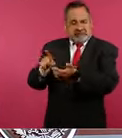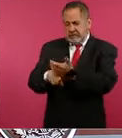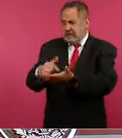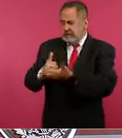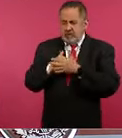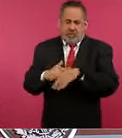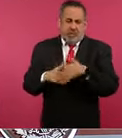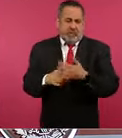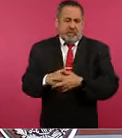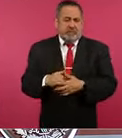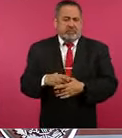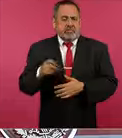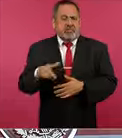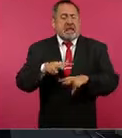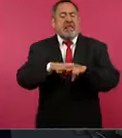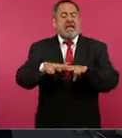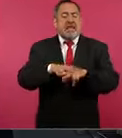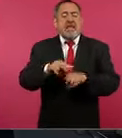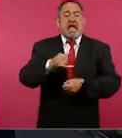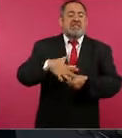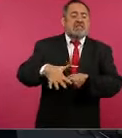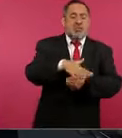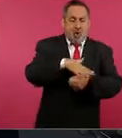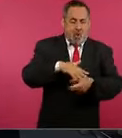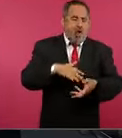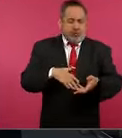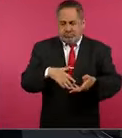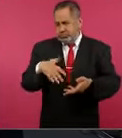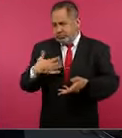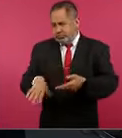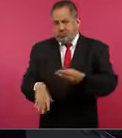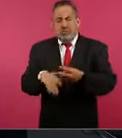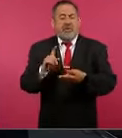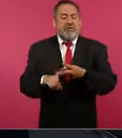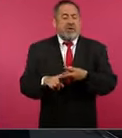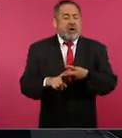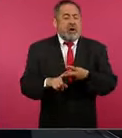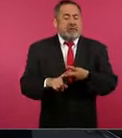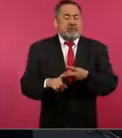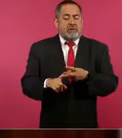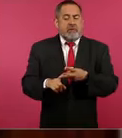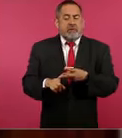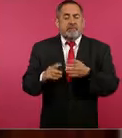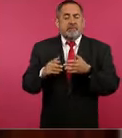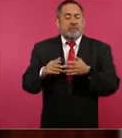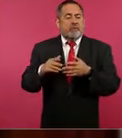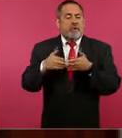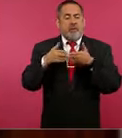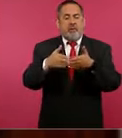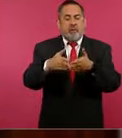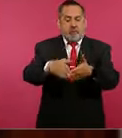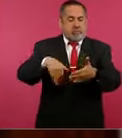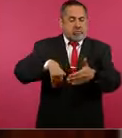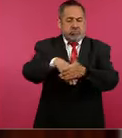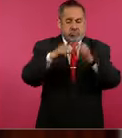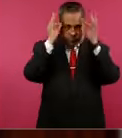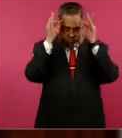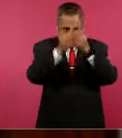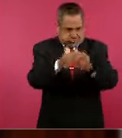el tren del Istmo, el control de los puertos, de las